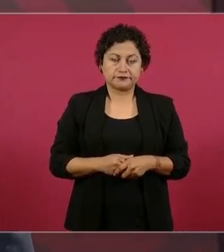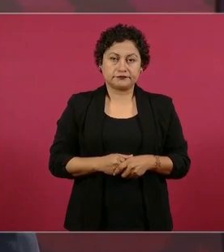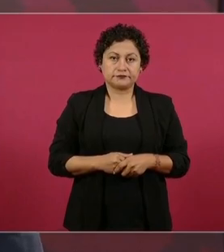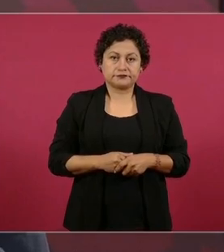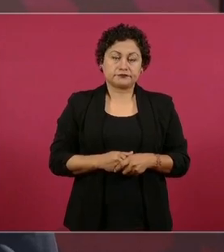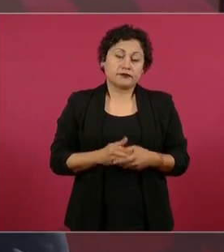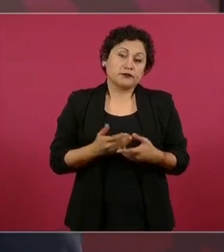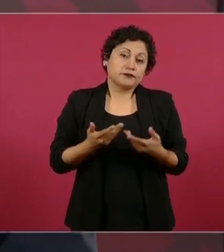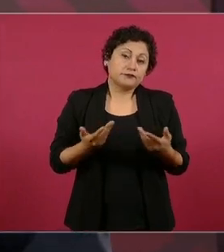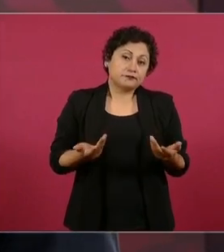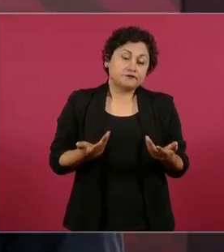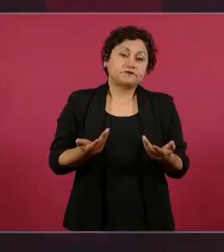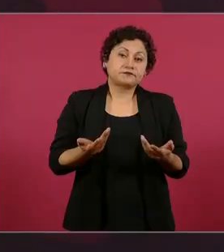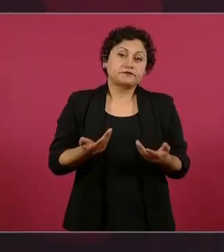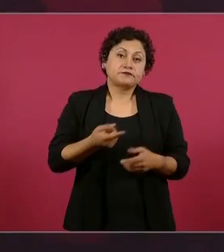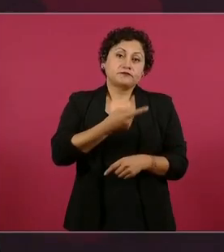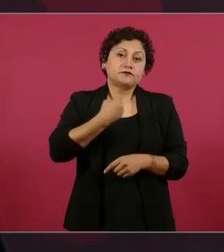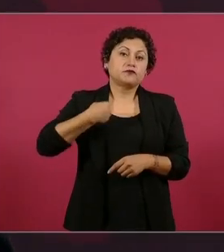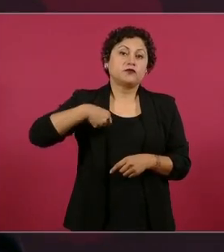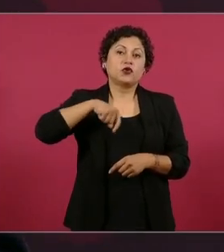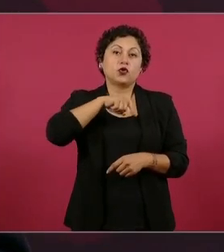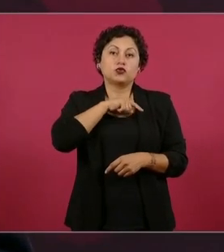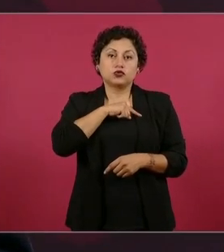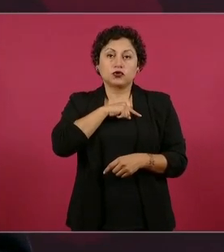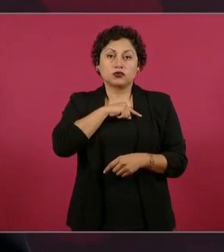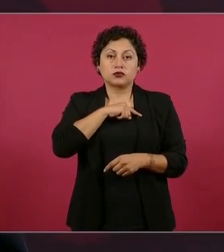como nosotros no reprimimos